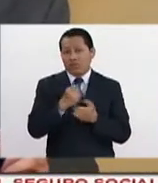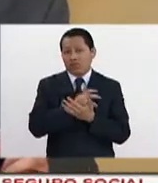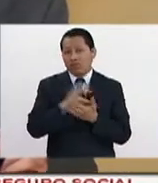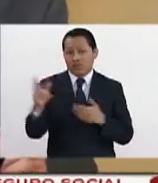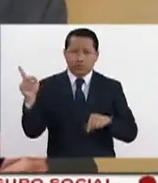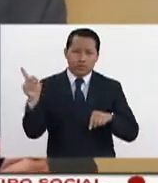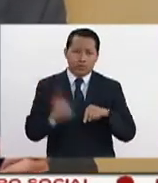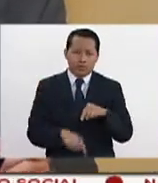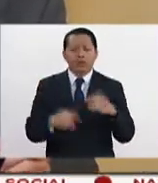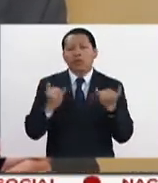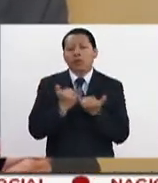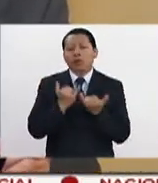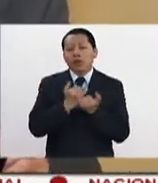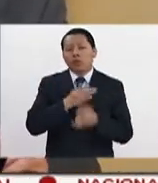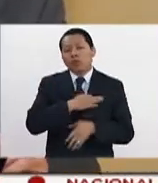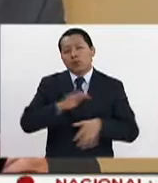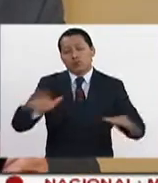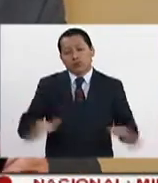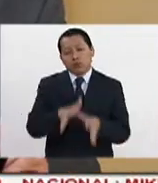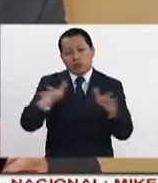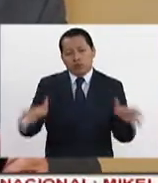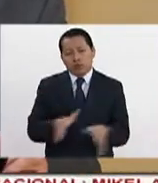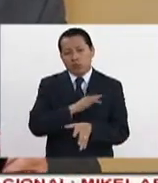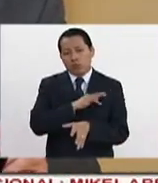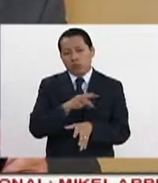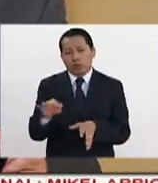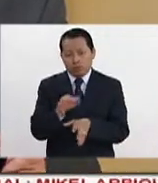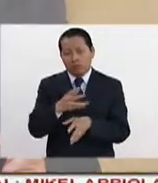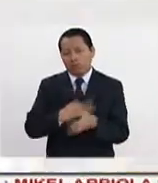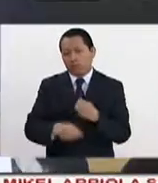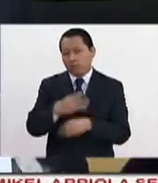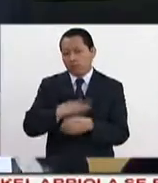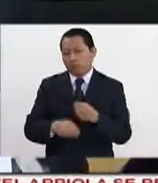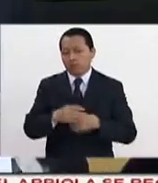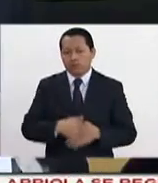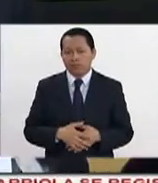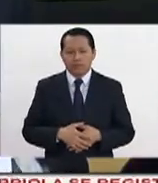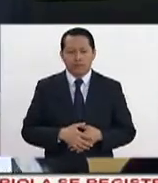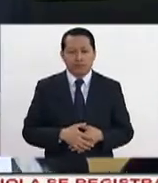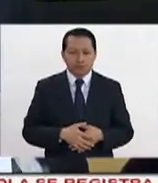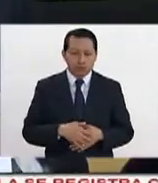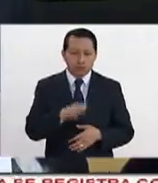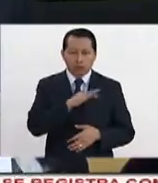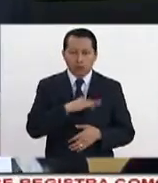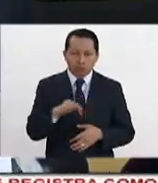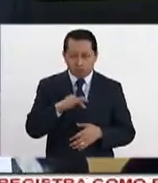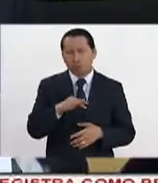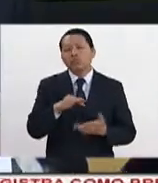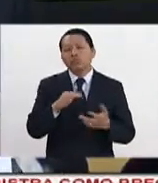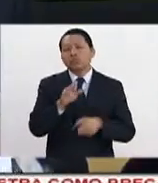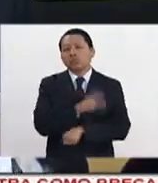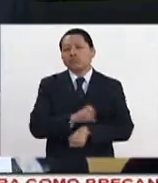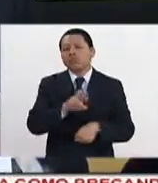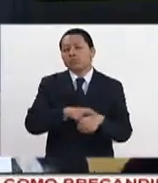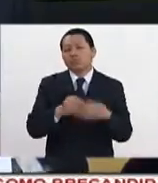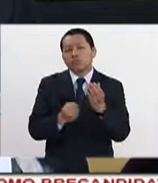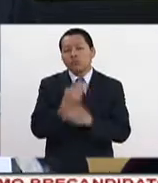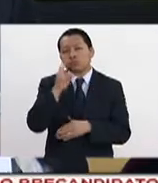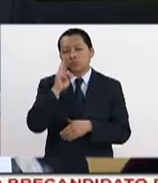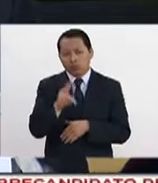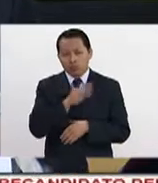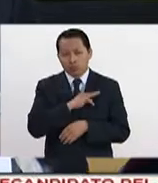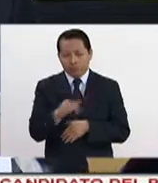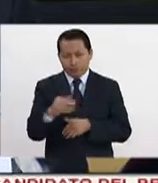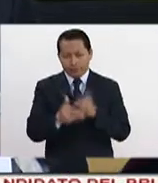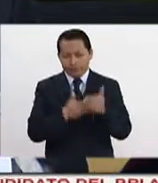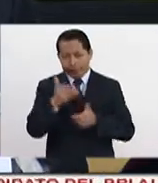y también a promover la prosperidad compartida. Tenemos la tarea de coordinar una nueva visión que frene